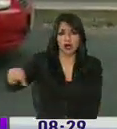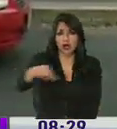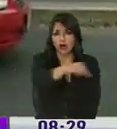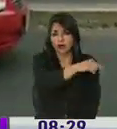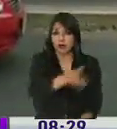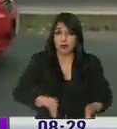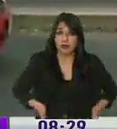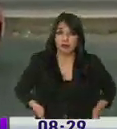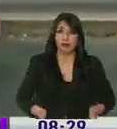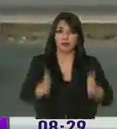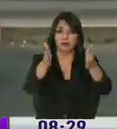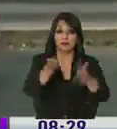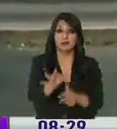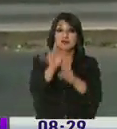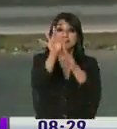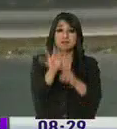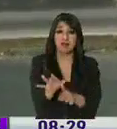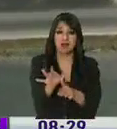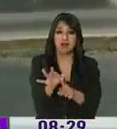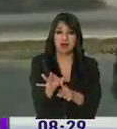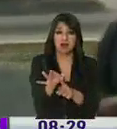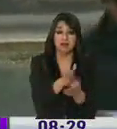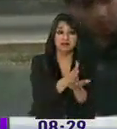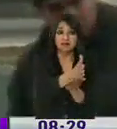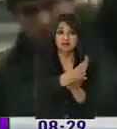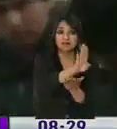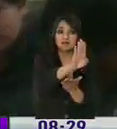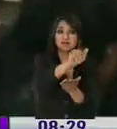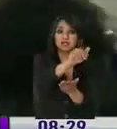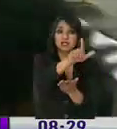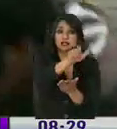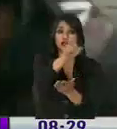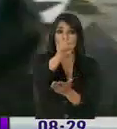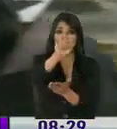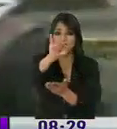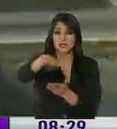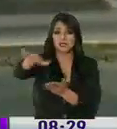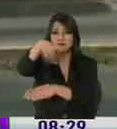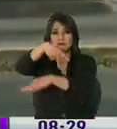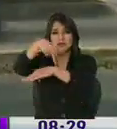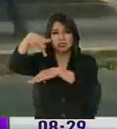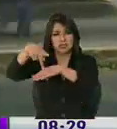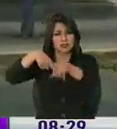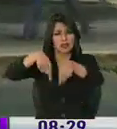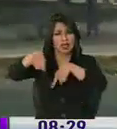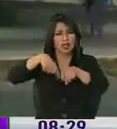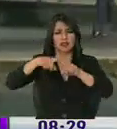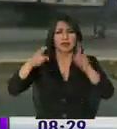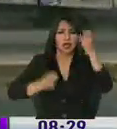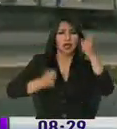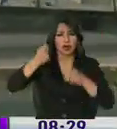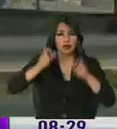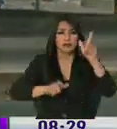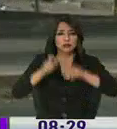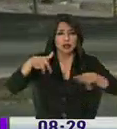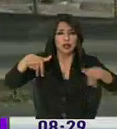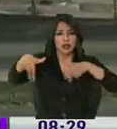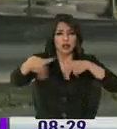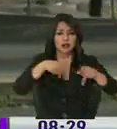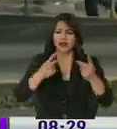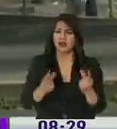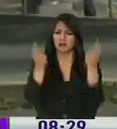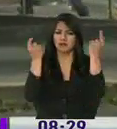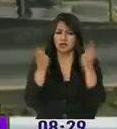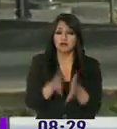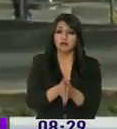una avenida principal al acceso al barrio de la Biloxi, las terrazas de Pichincha, es muy transitada y la velocidad también es excesiva.